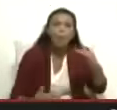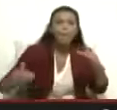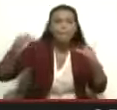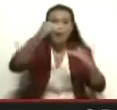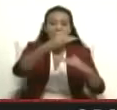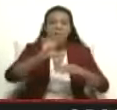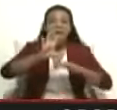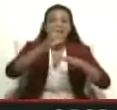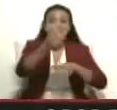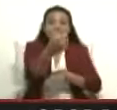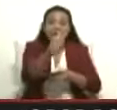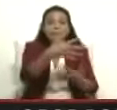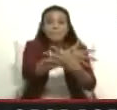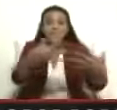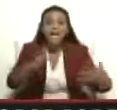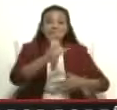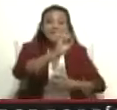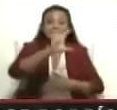los